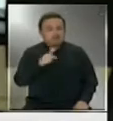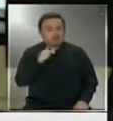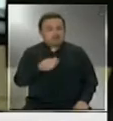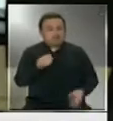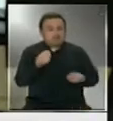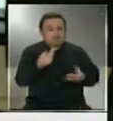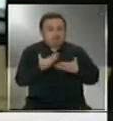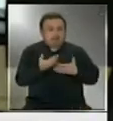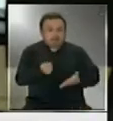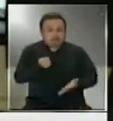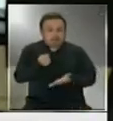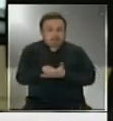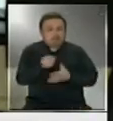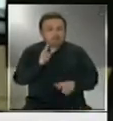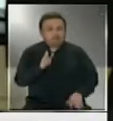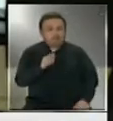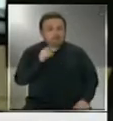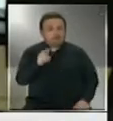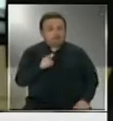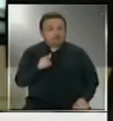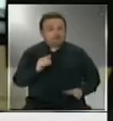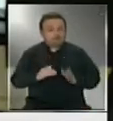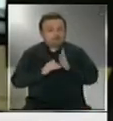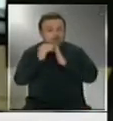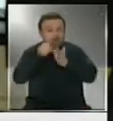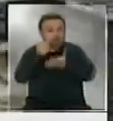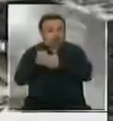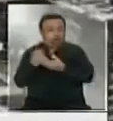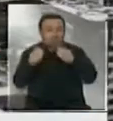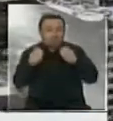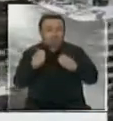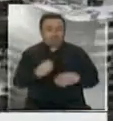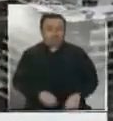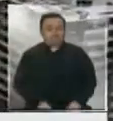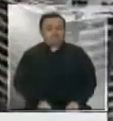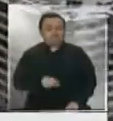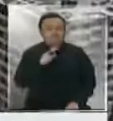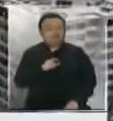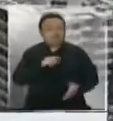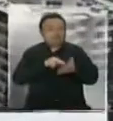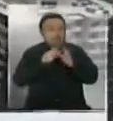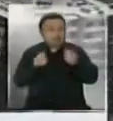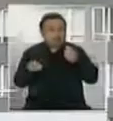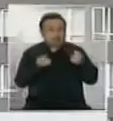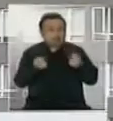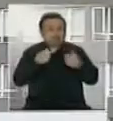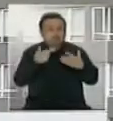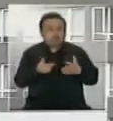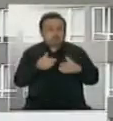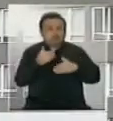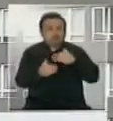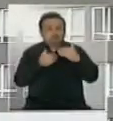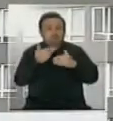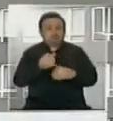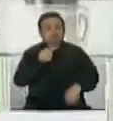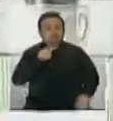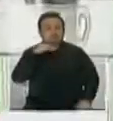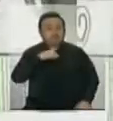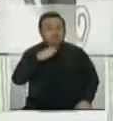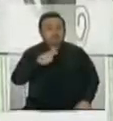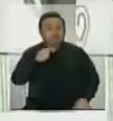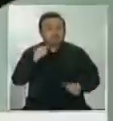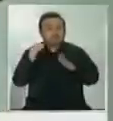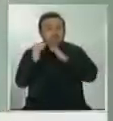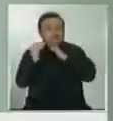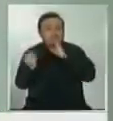está conveniente invertir en el rubro inmobiliario. Pese a la crisis económica, se ha reactivado el interés en